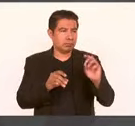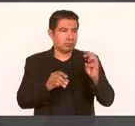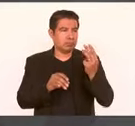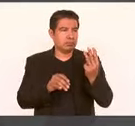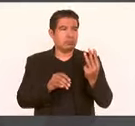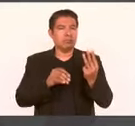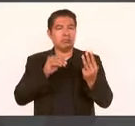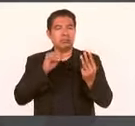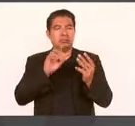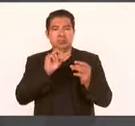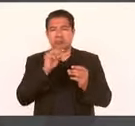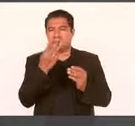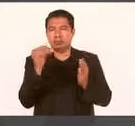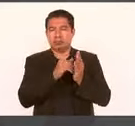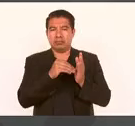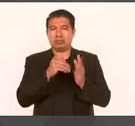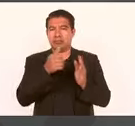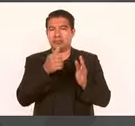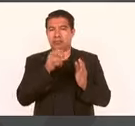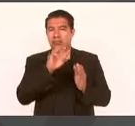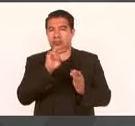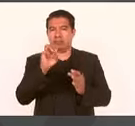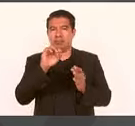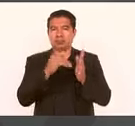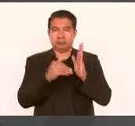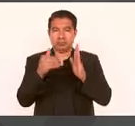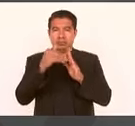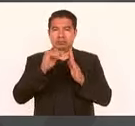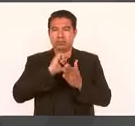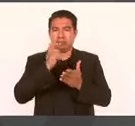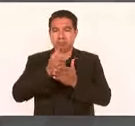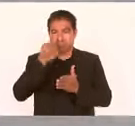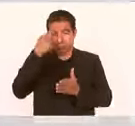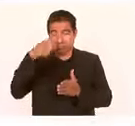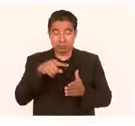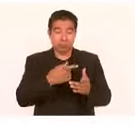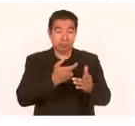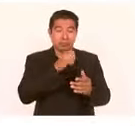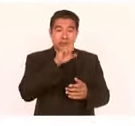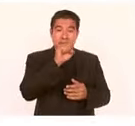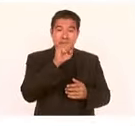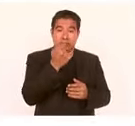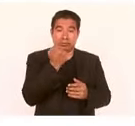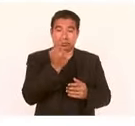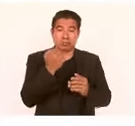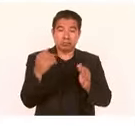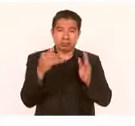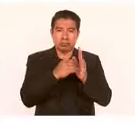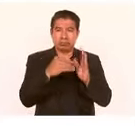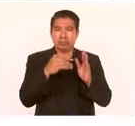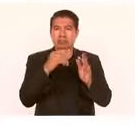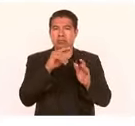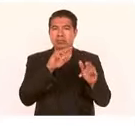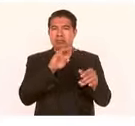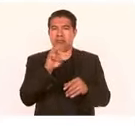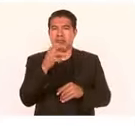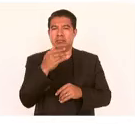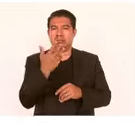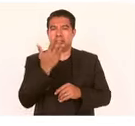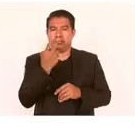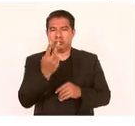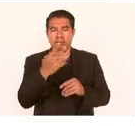33.600 millones de pesos para la realización de 61.352 acciones,